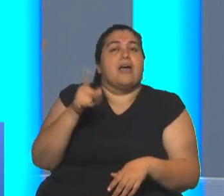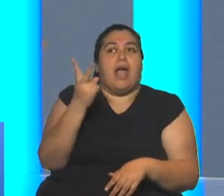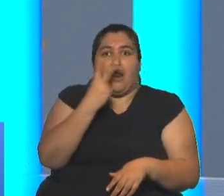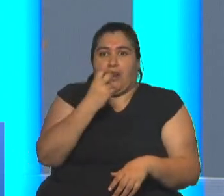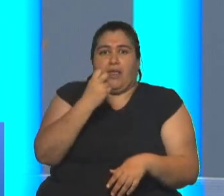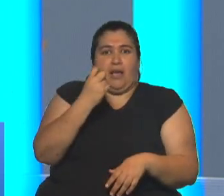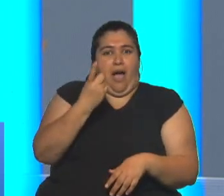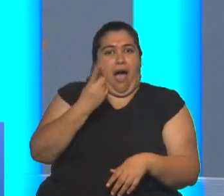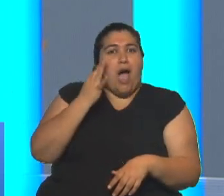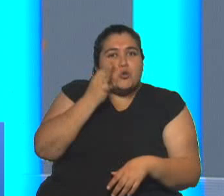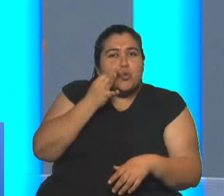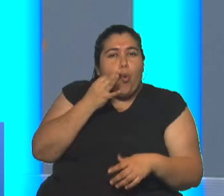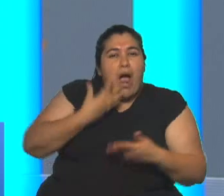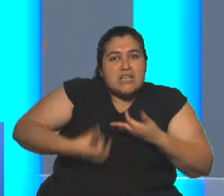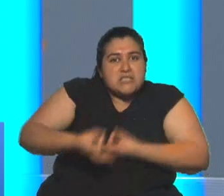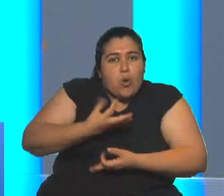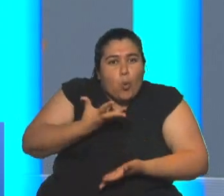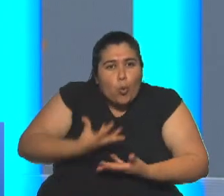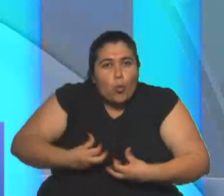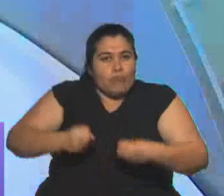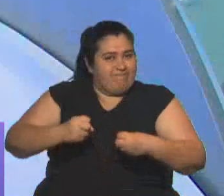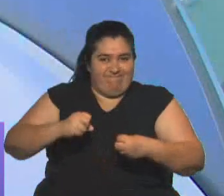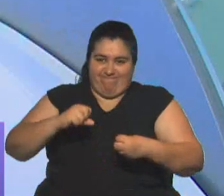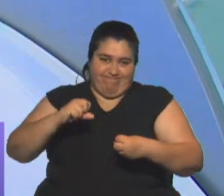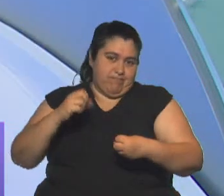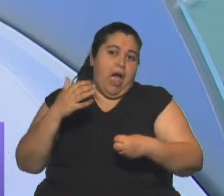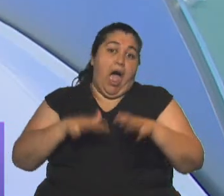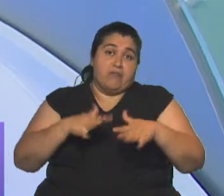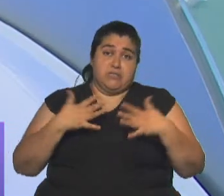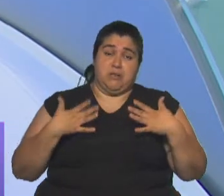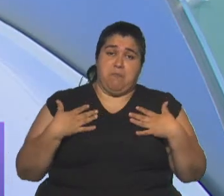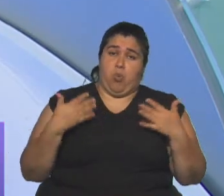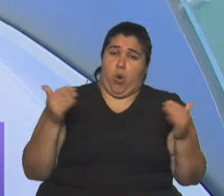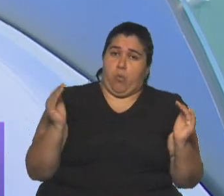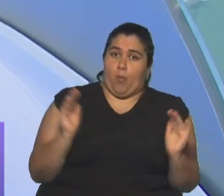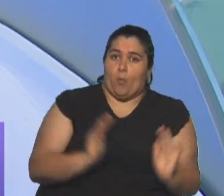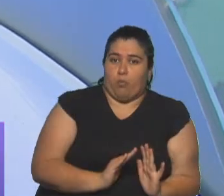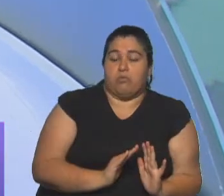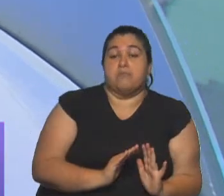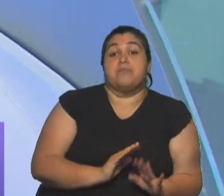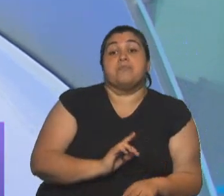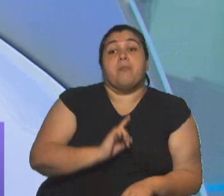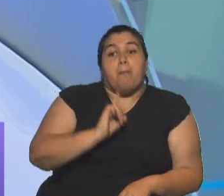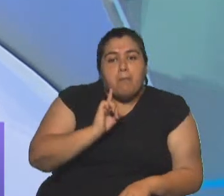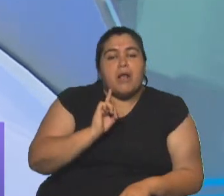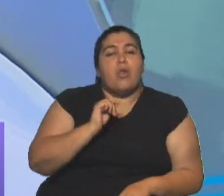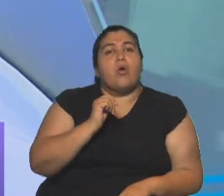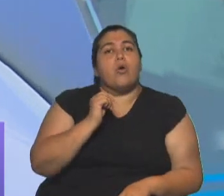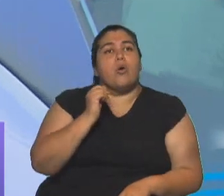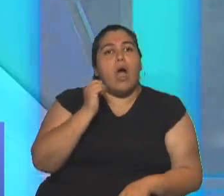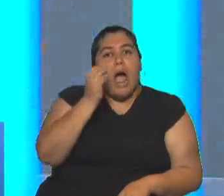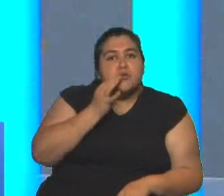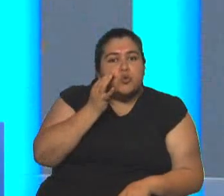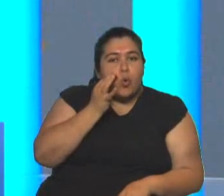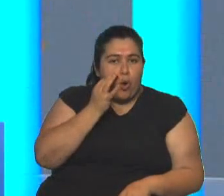del azúcar a las células. Claro, y por eso se pierde peso. Se pierde peso. Pero ¿qué pasa? Sigue ese azúcar